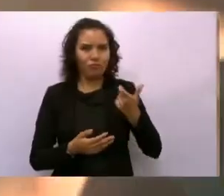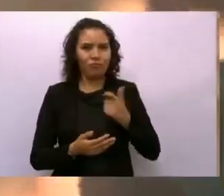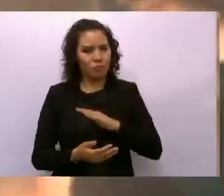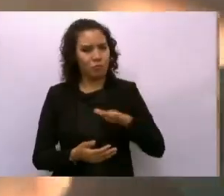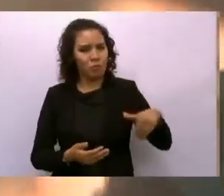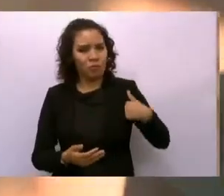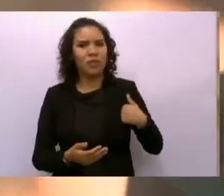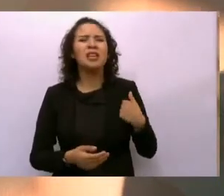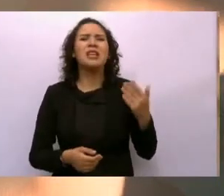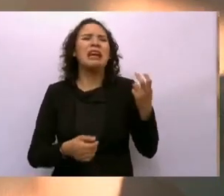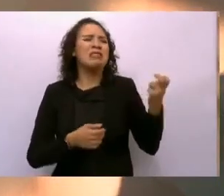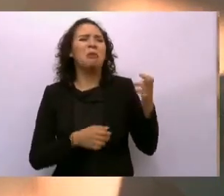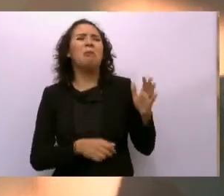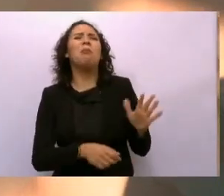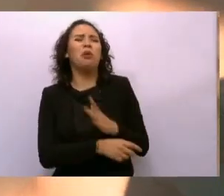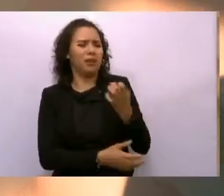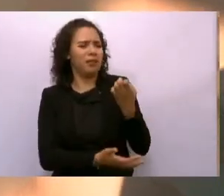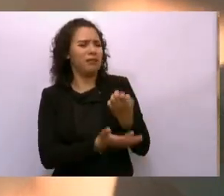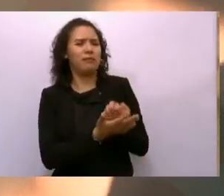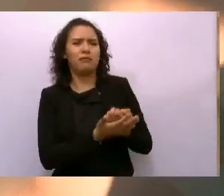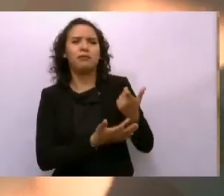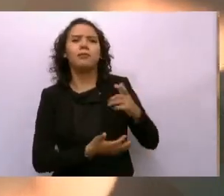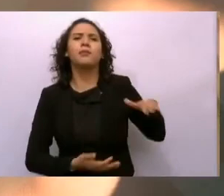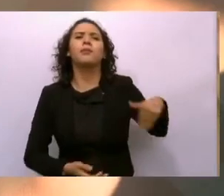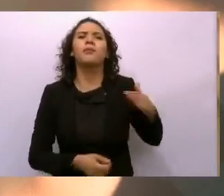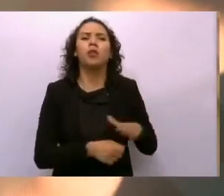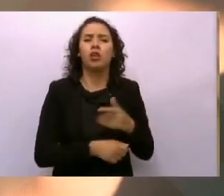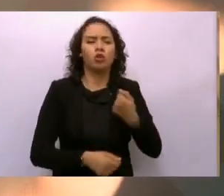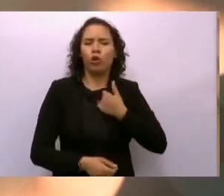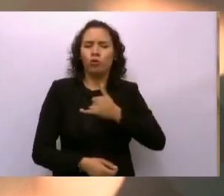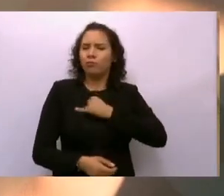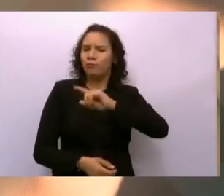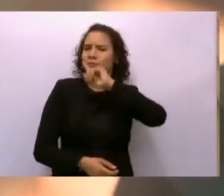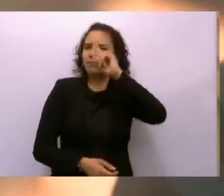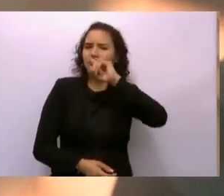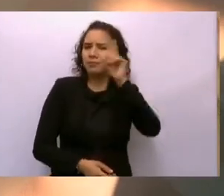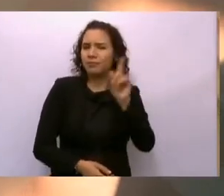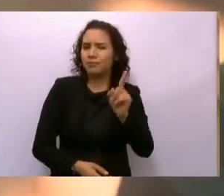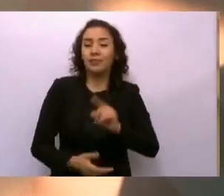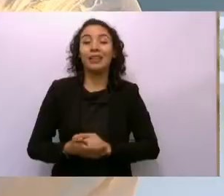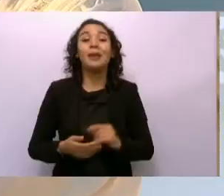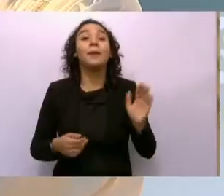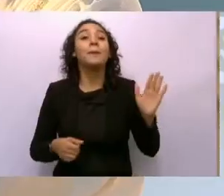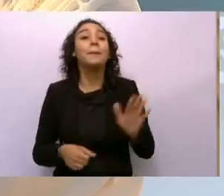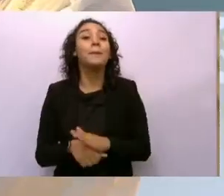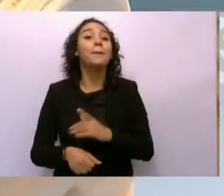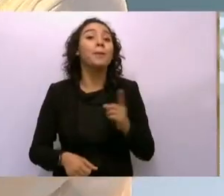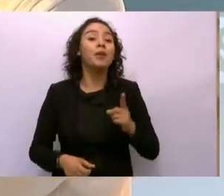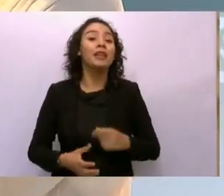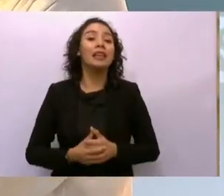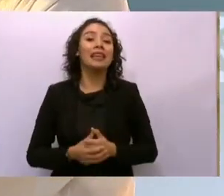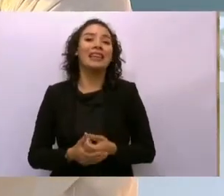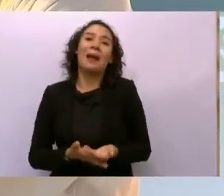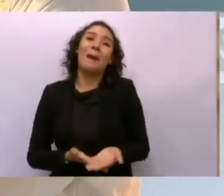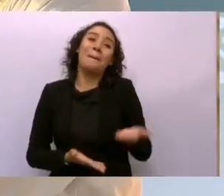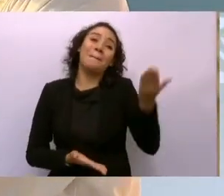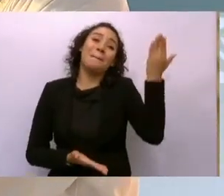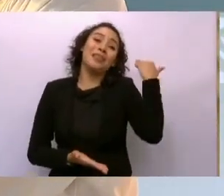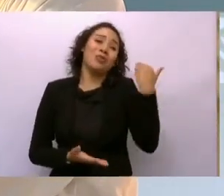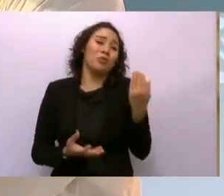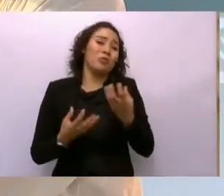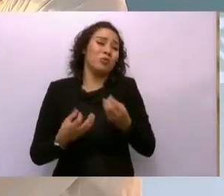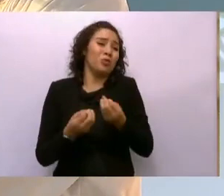¿Por qué tenemos el presupuesto? No crean que estoy presumiendo. Es que era mucho lo que se